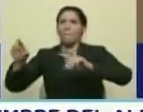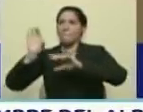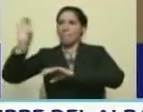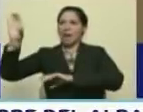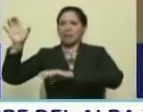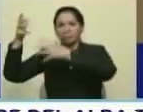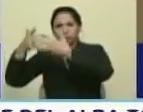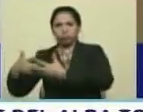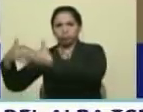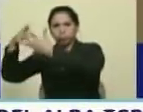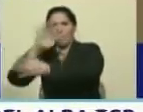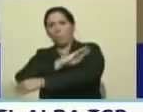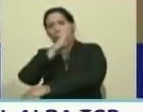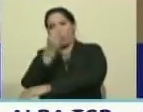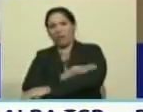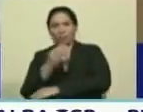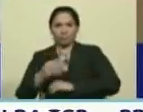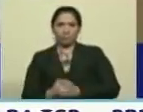poder estadounidense.